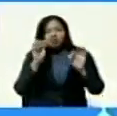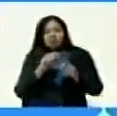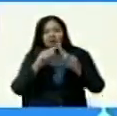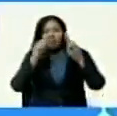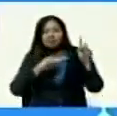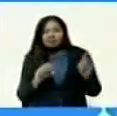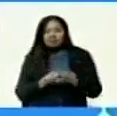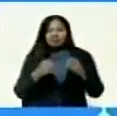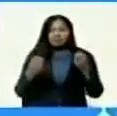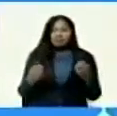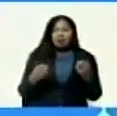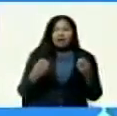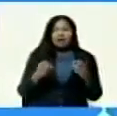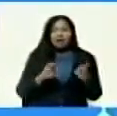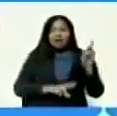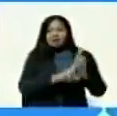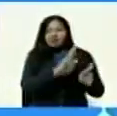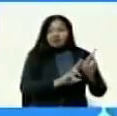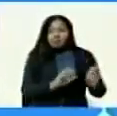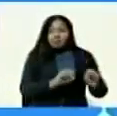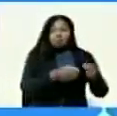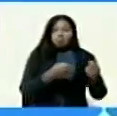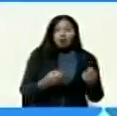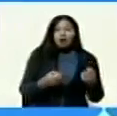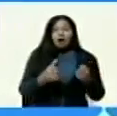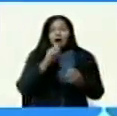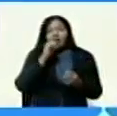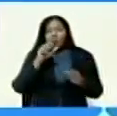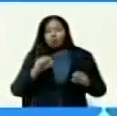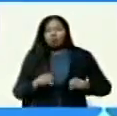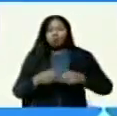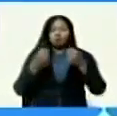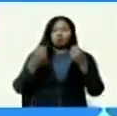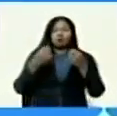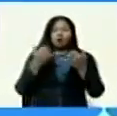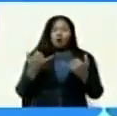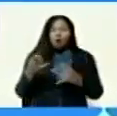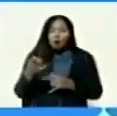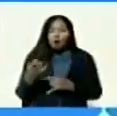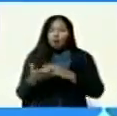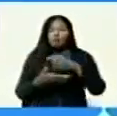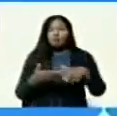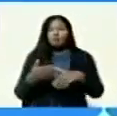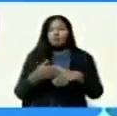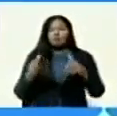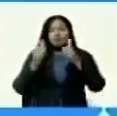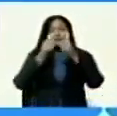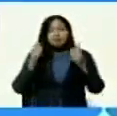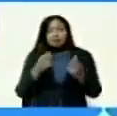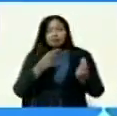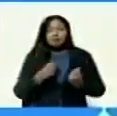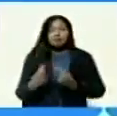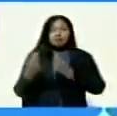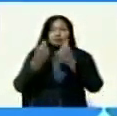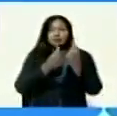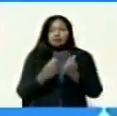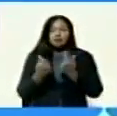las refinerías, el sistema hídrico, y ahora este ataque al sistema financiero,